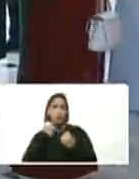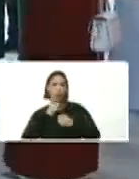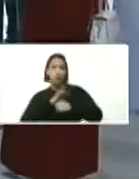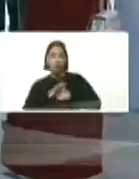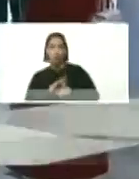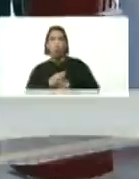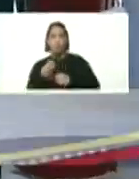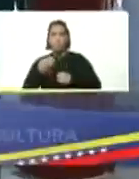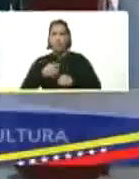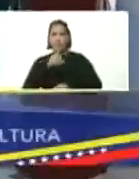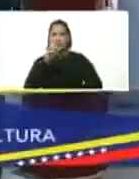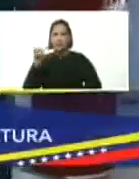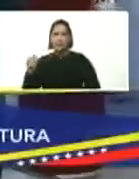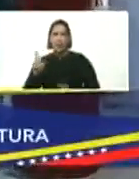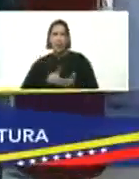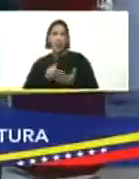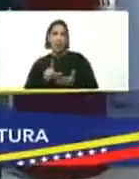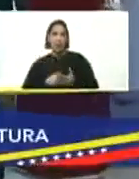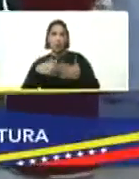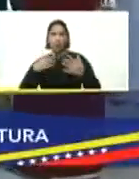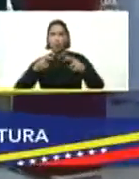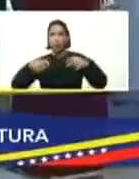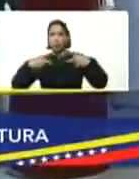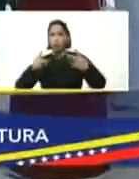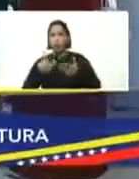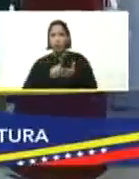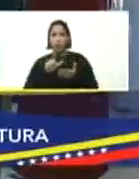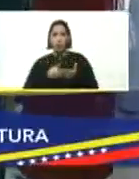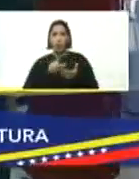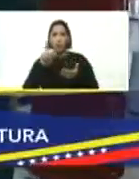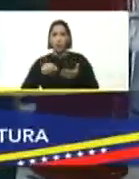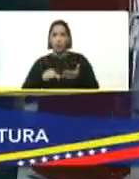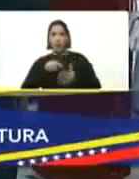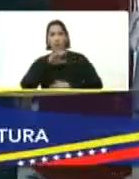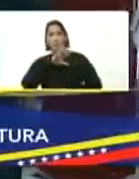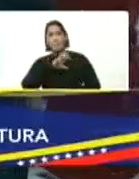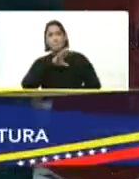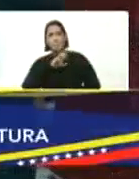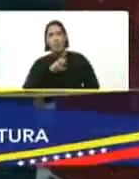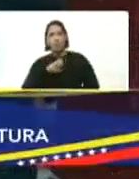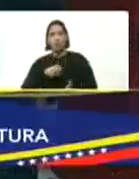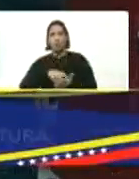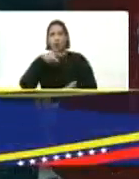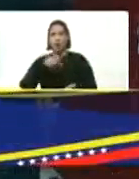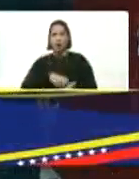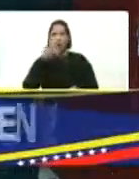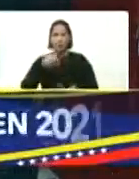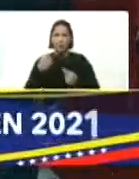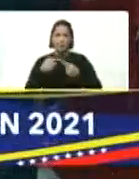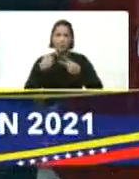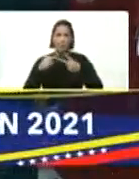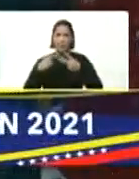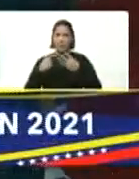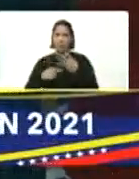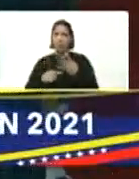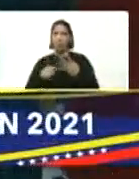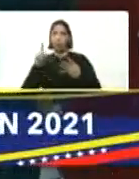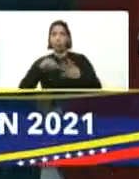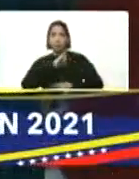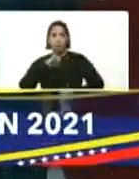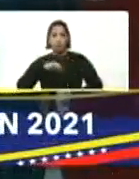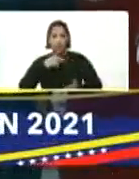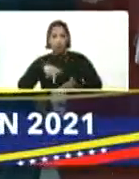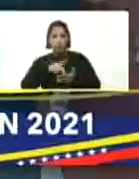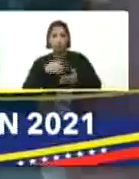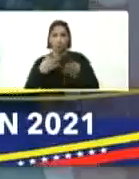más de un centenar de novedades editoriales, de la editorial El Perro y la Rana, Monte Ávila Editores, Biblioteca Ayacucho y editoriales privadas que participan